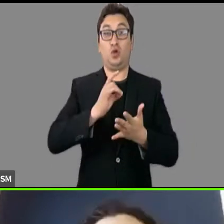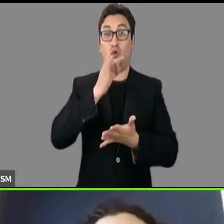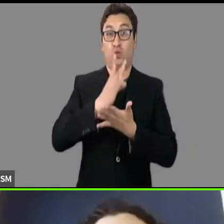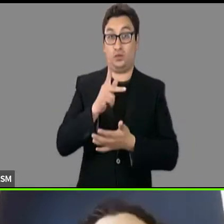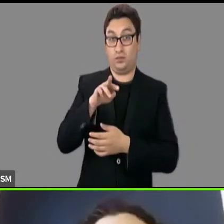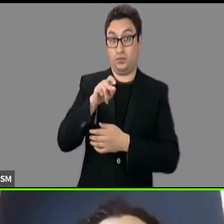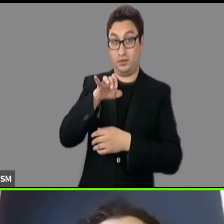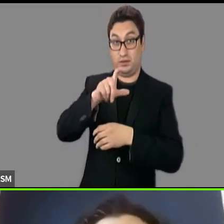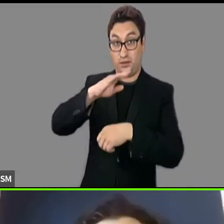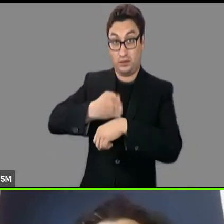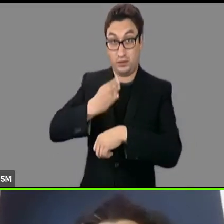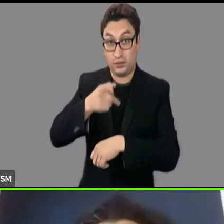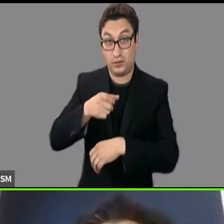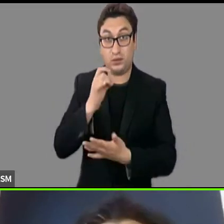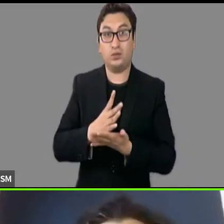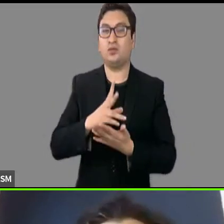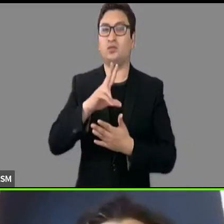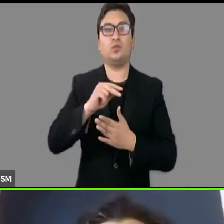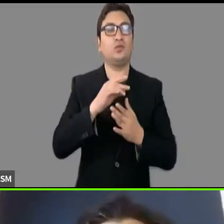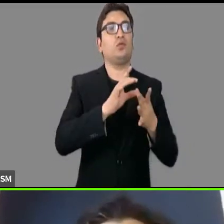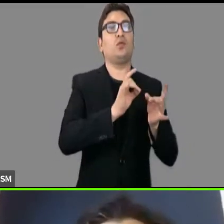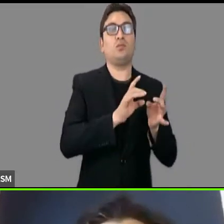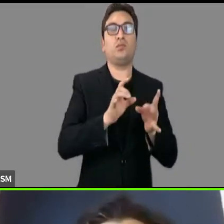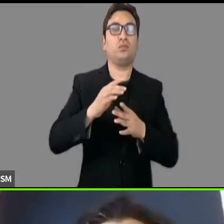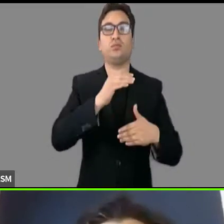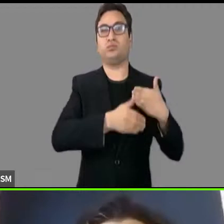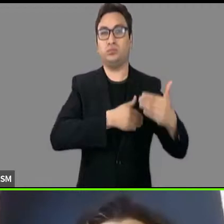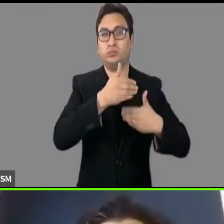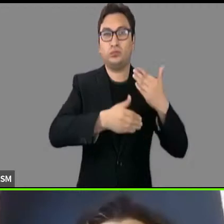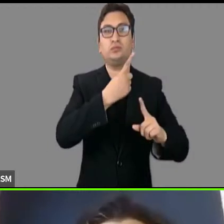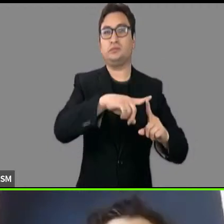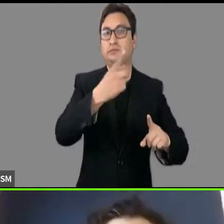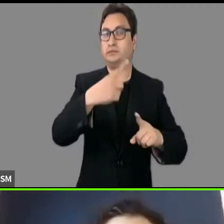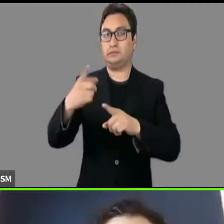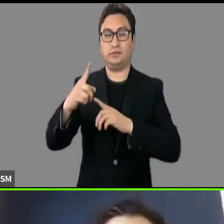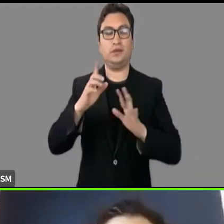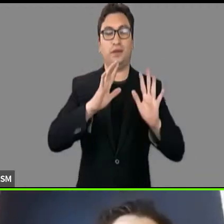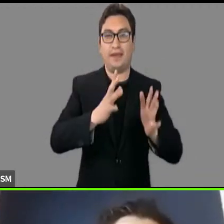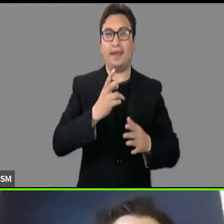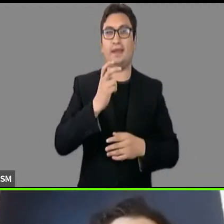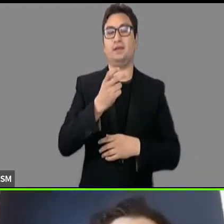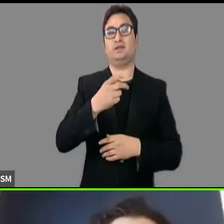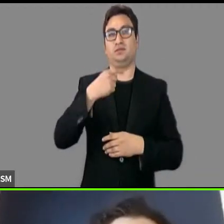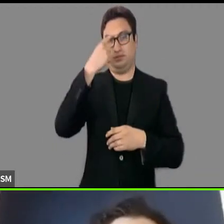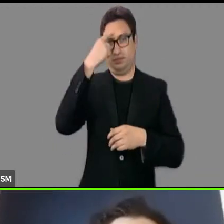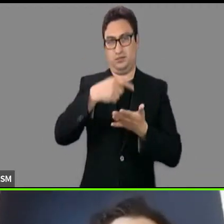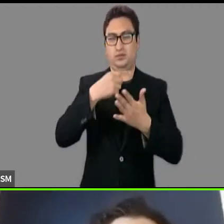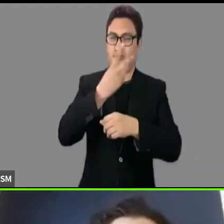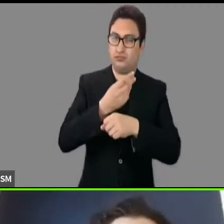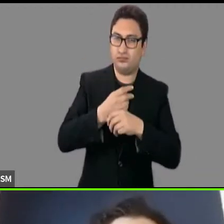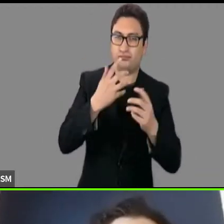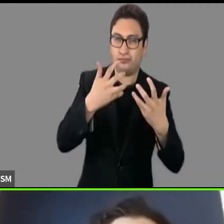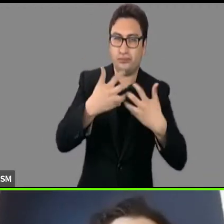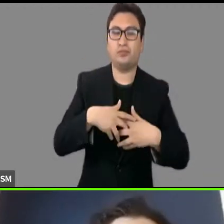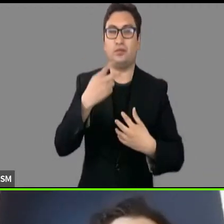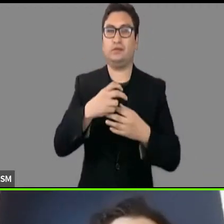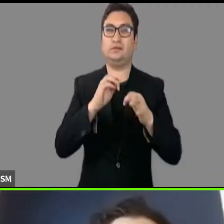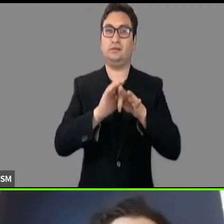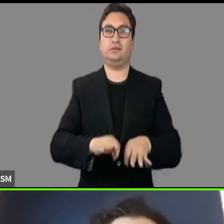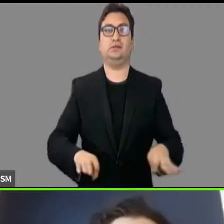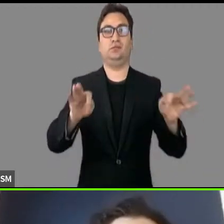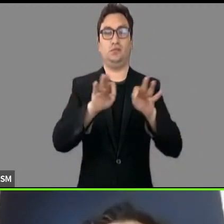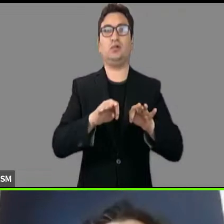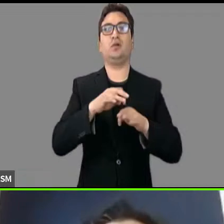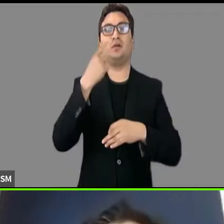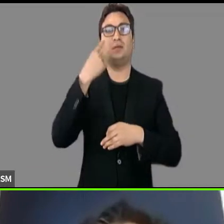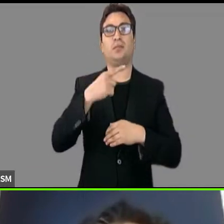en todos los procesos y procedimientos judiciales. Creemos realmente que los ajustes de procedimiento son un mecanismo que garantiza el acceso